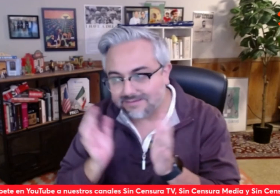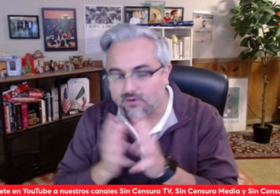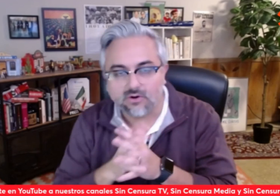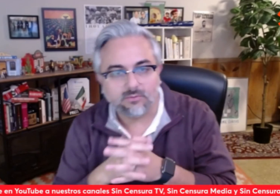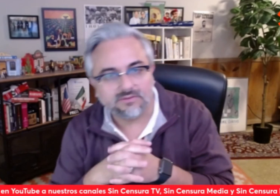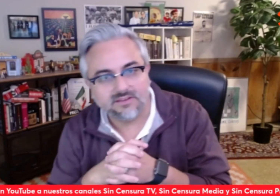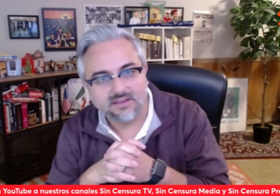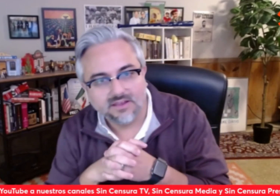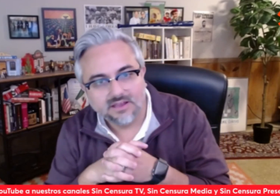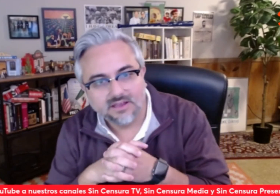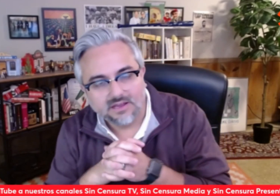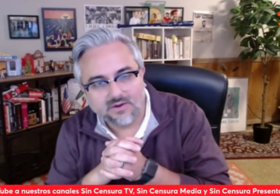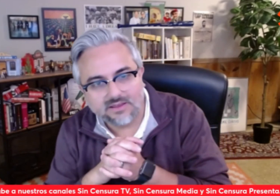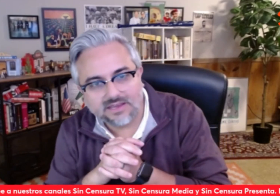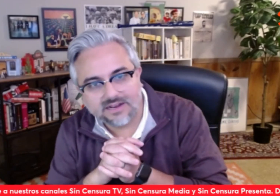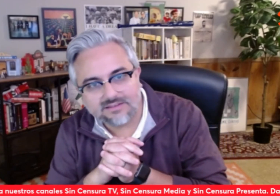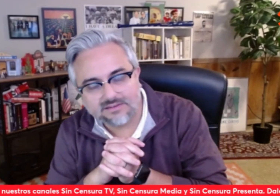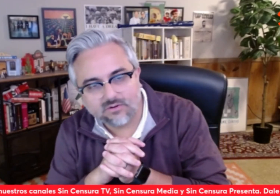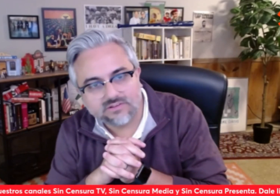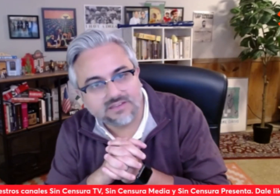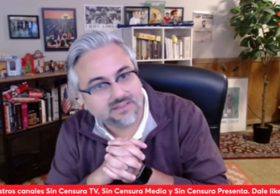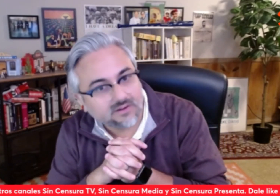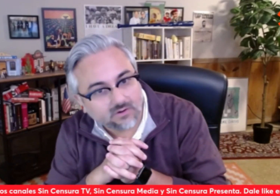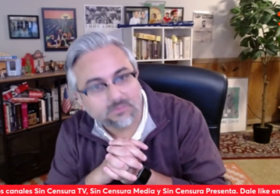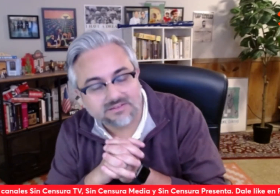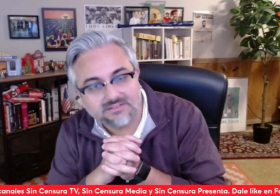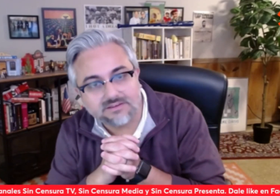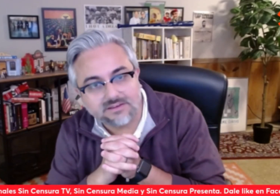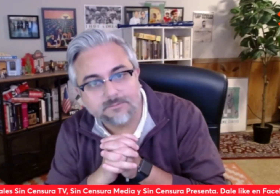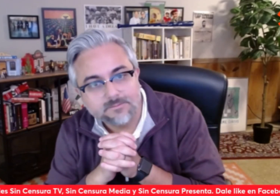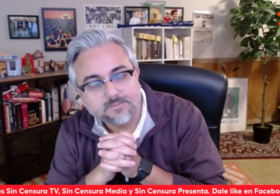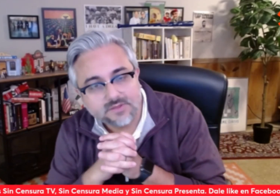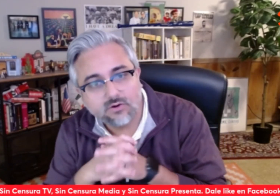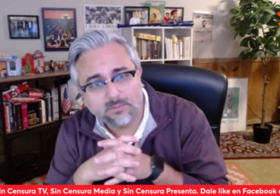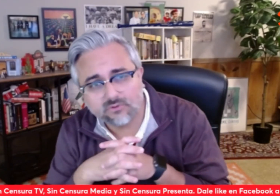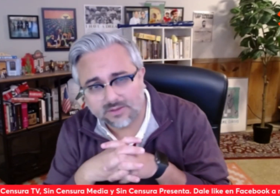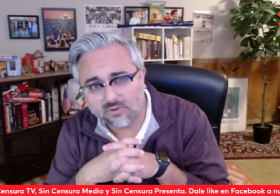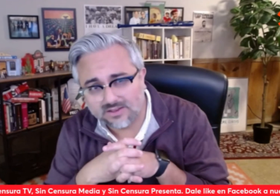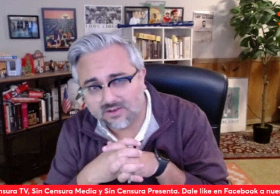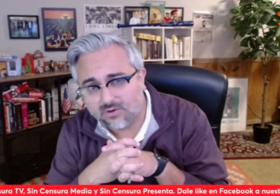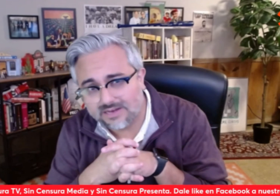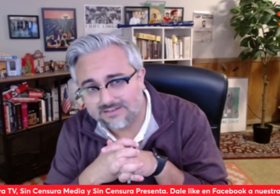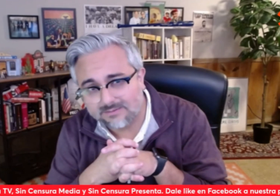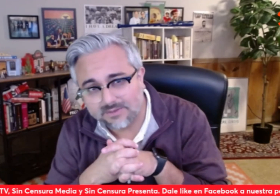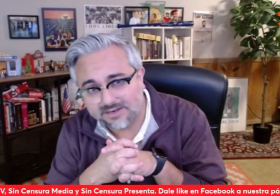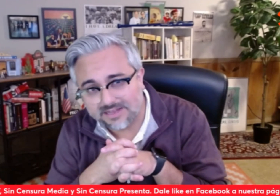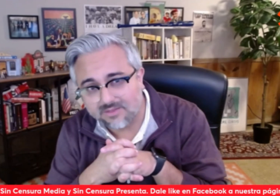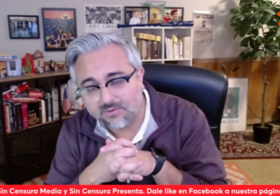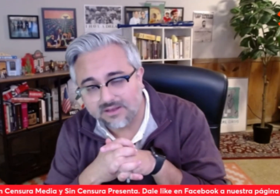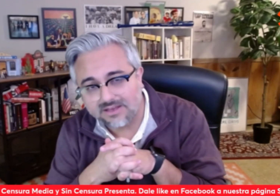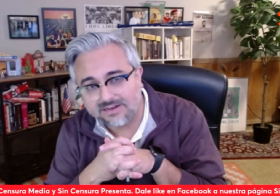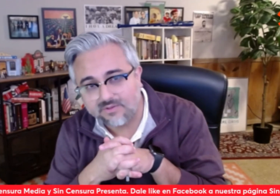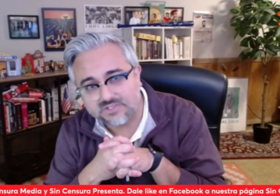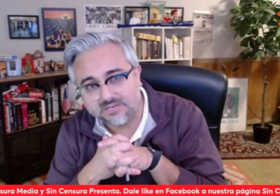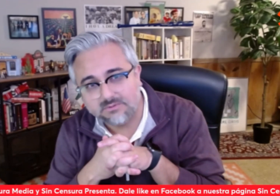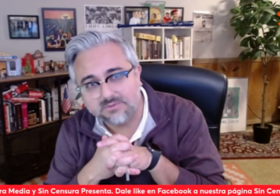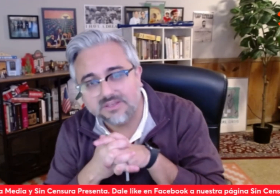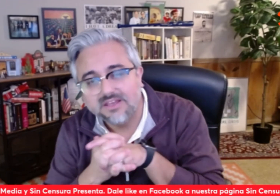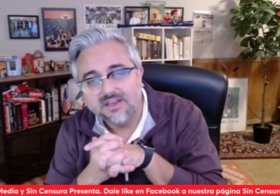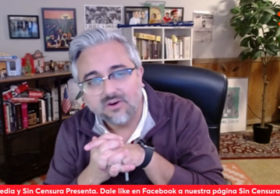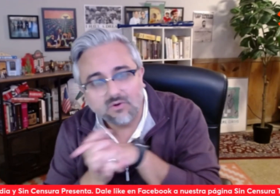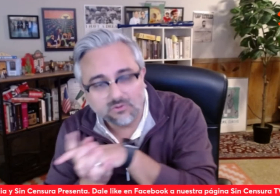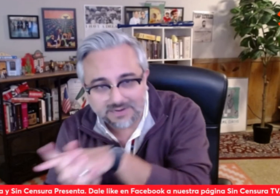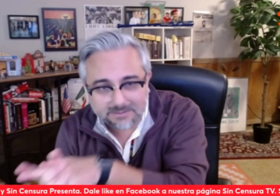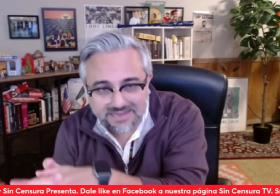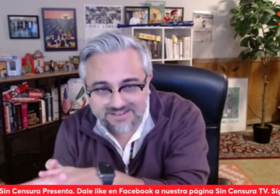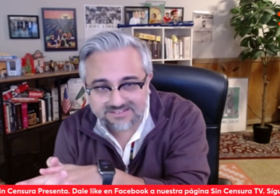mames, The Economist. Ahora llegan a decirnos, es que The Economist dice que López Obrador le deja un cáliz envenenado a Claudia Sheinbaum y